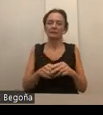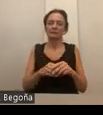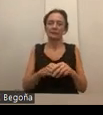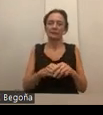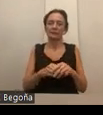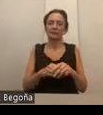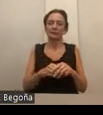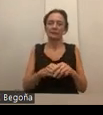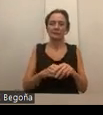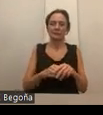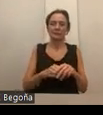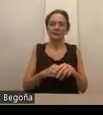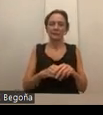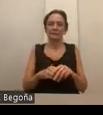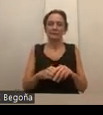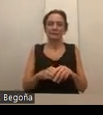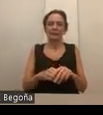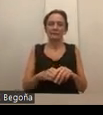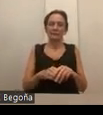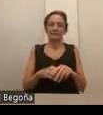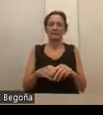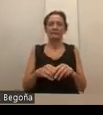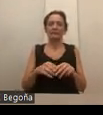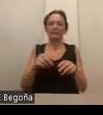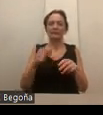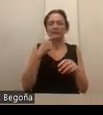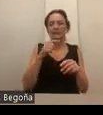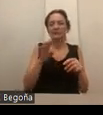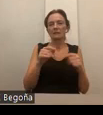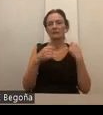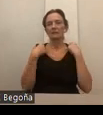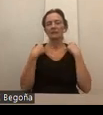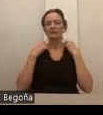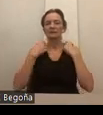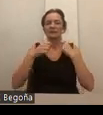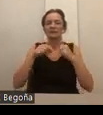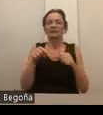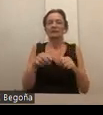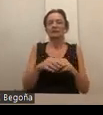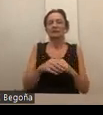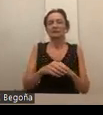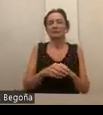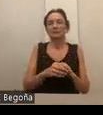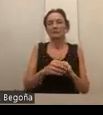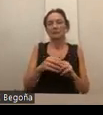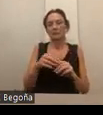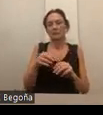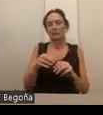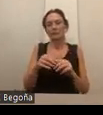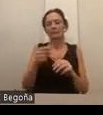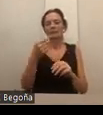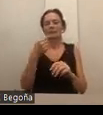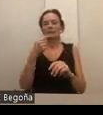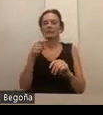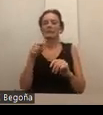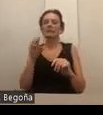Sí, exactamente, esa era mi pregunta. Ahora estoy controlando mi alimentación, intentando hacer deporte, que es lo que más me cuesta, aunque sea media hora de caminata. La cuestión es que